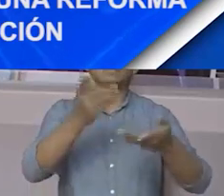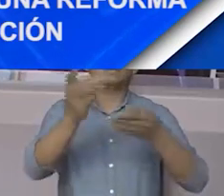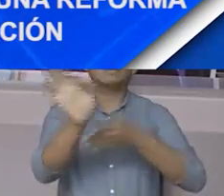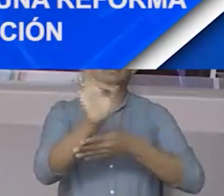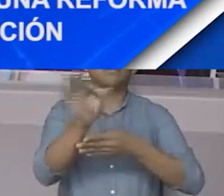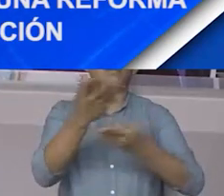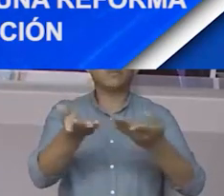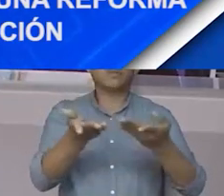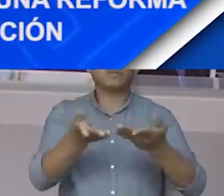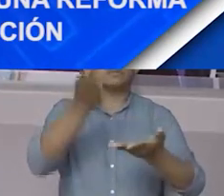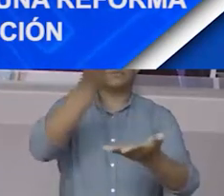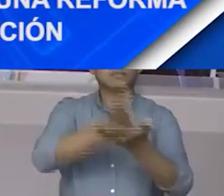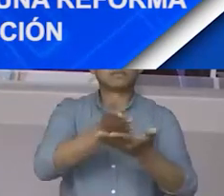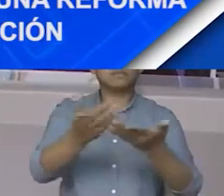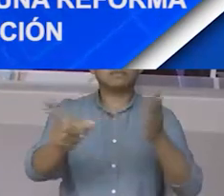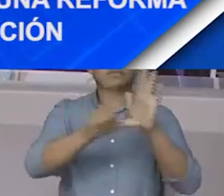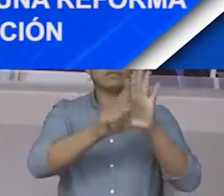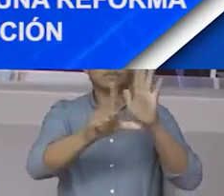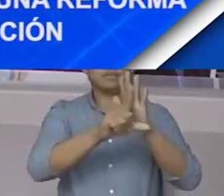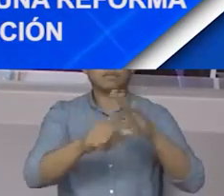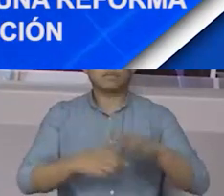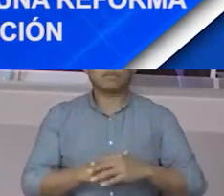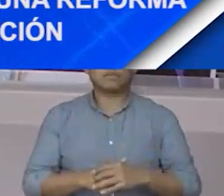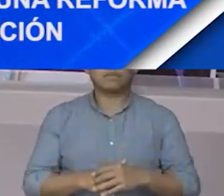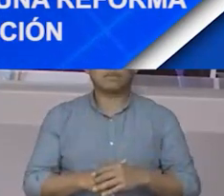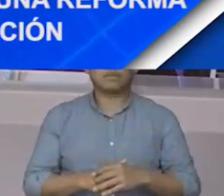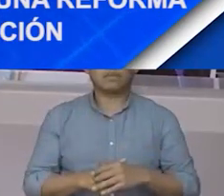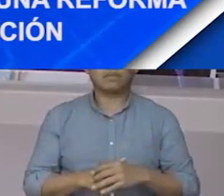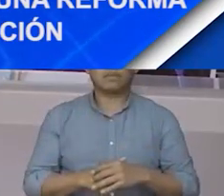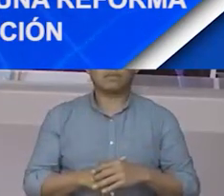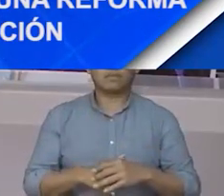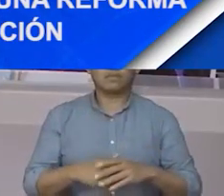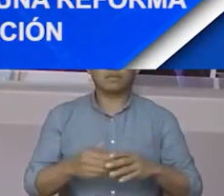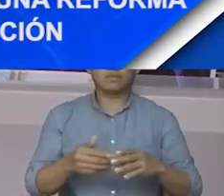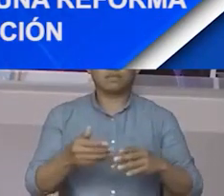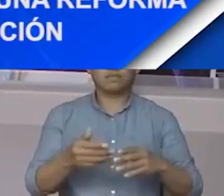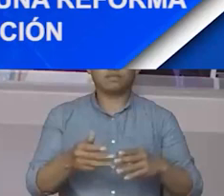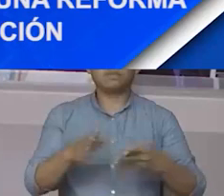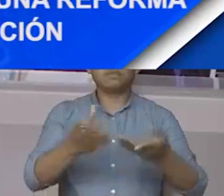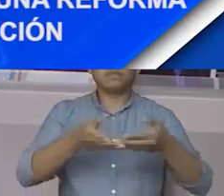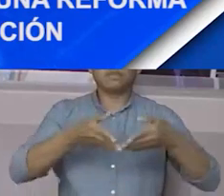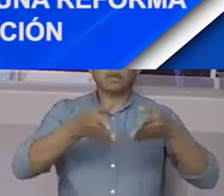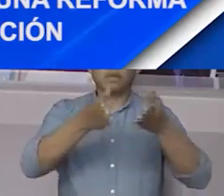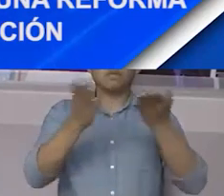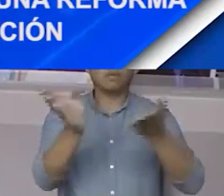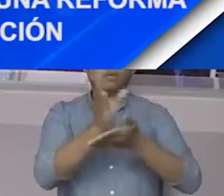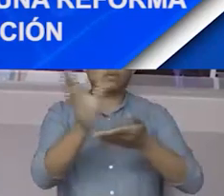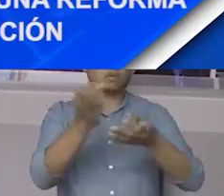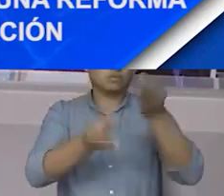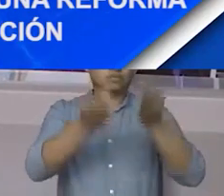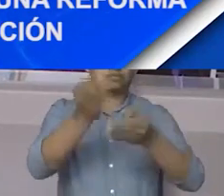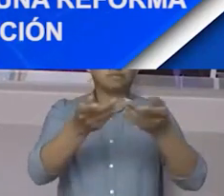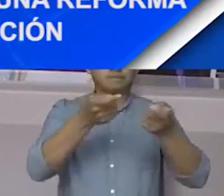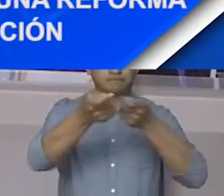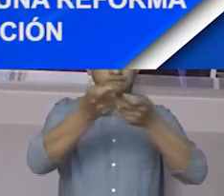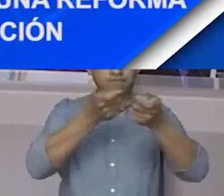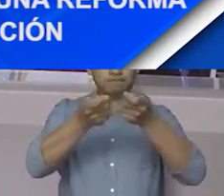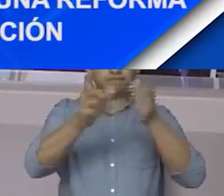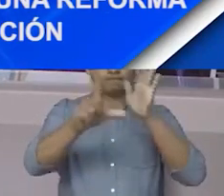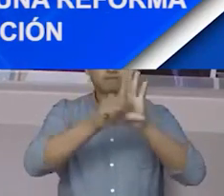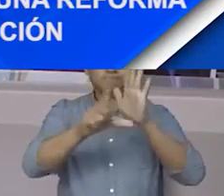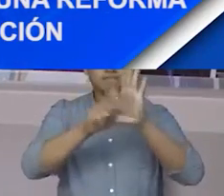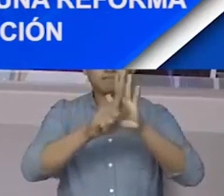funcionamiento será determinado por la ley. Se establece la carrera judicial que será regulada por la